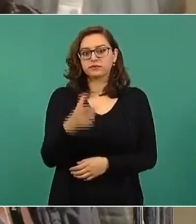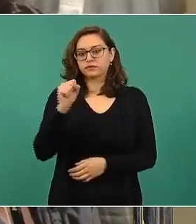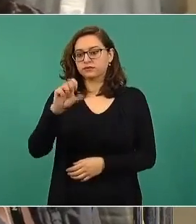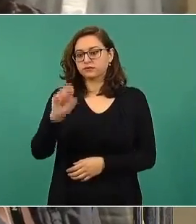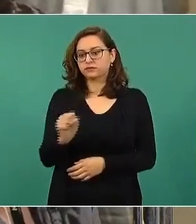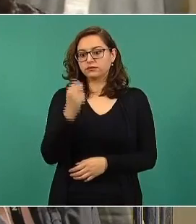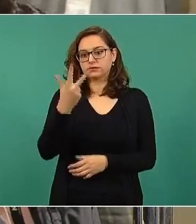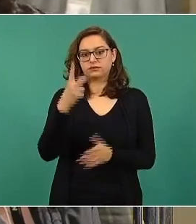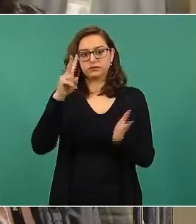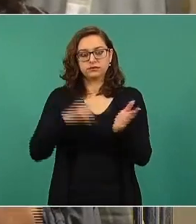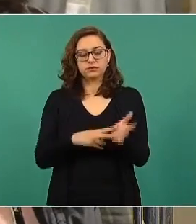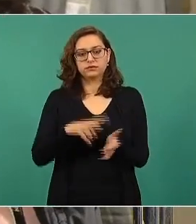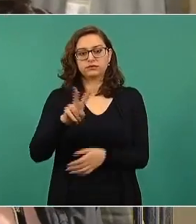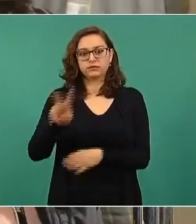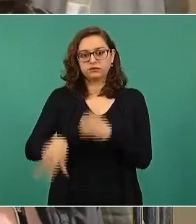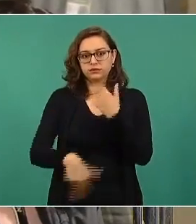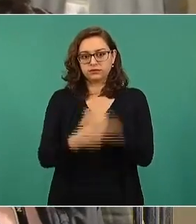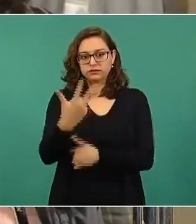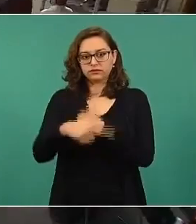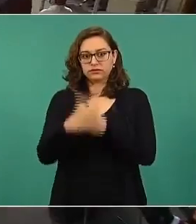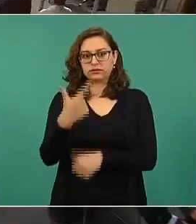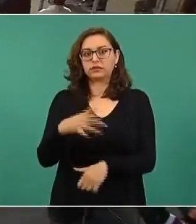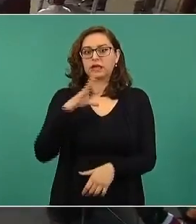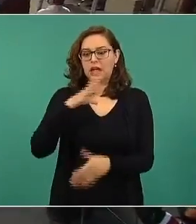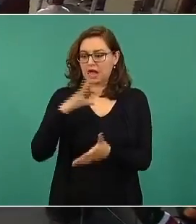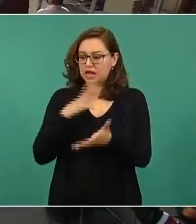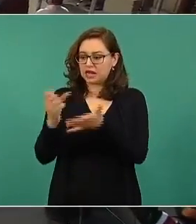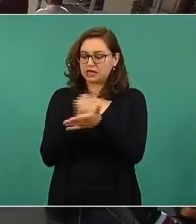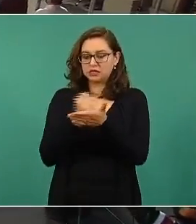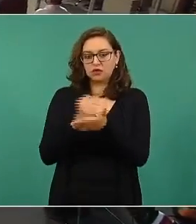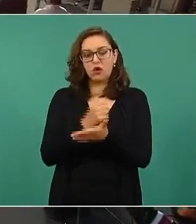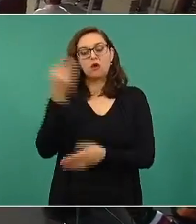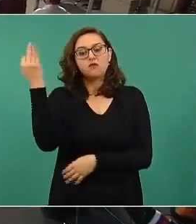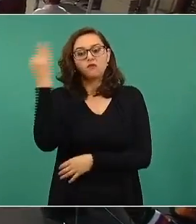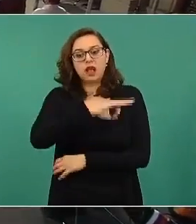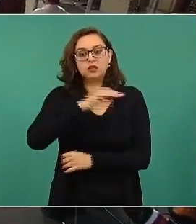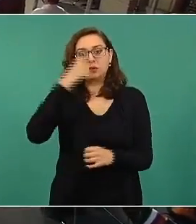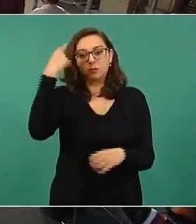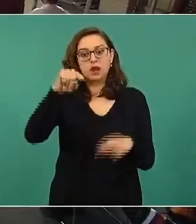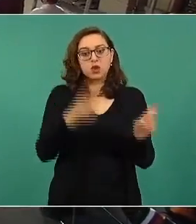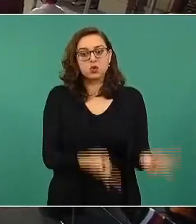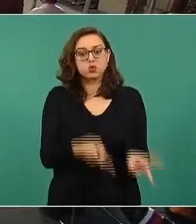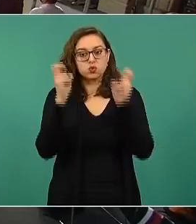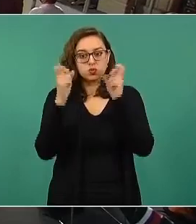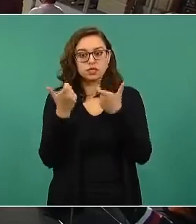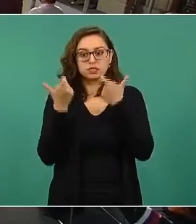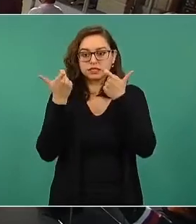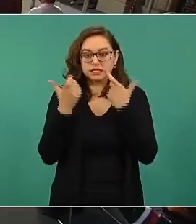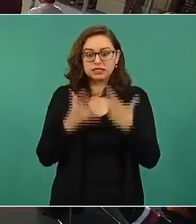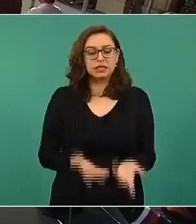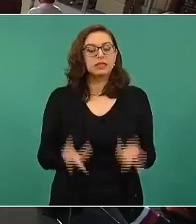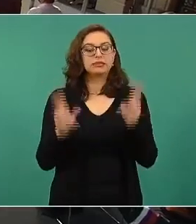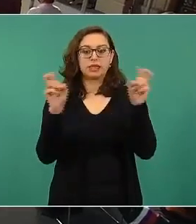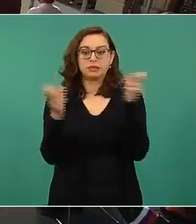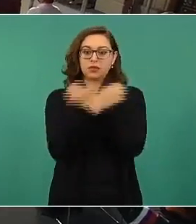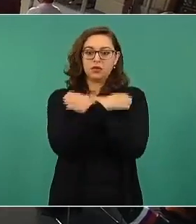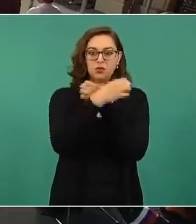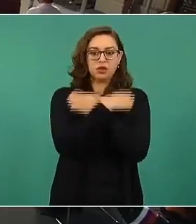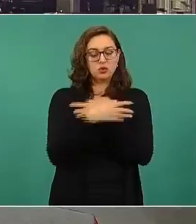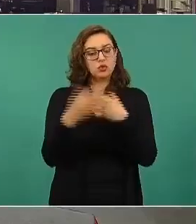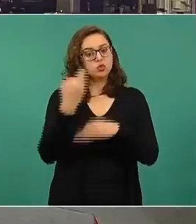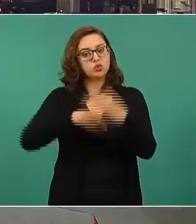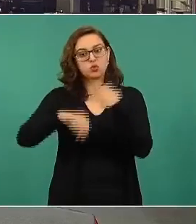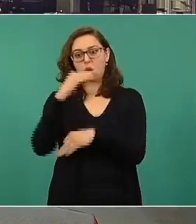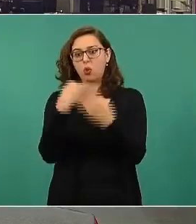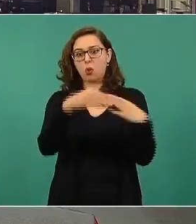del 2012, o sea, falsificó créditos para robarse el dinero, el crédito educativo lo dejaron en la ruina en tiempos de Padres, todas